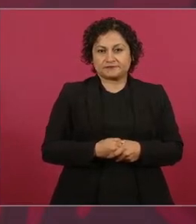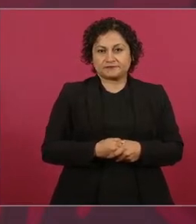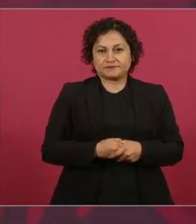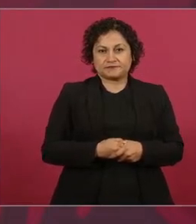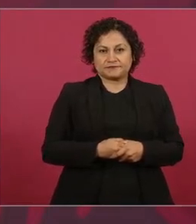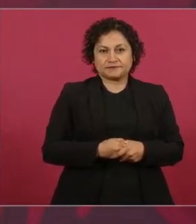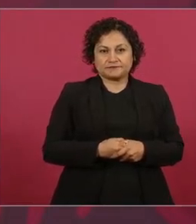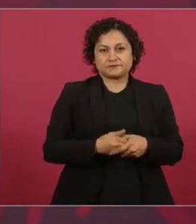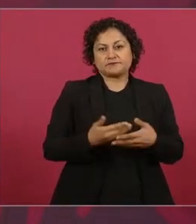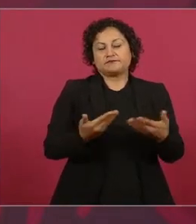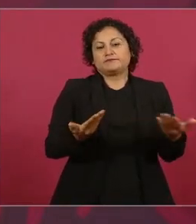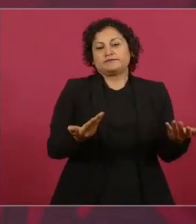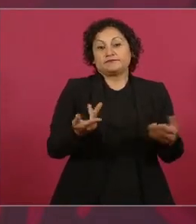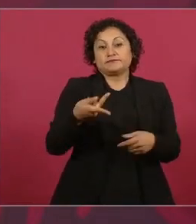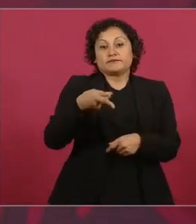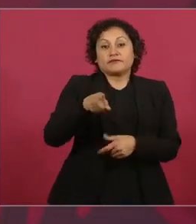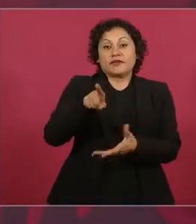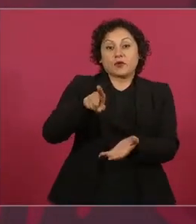en la cúpula.